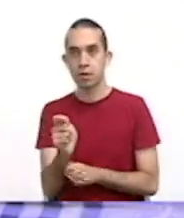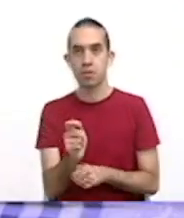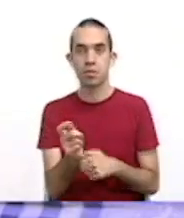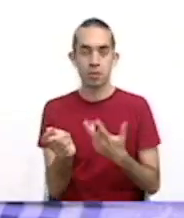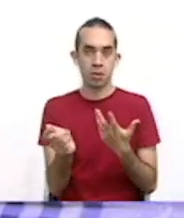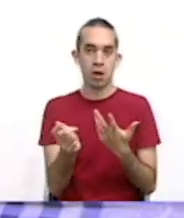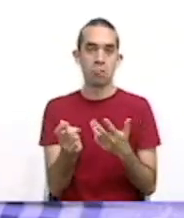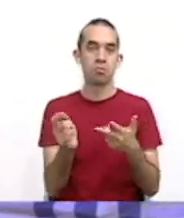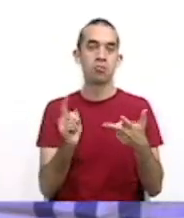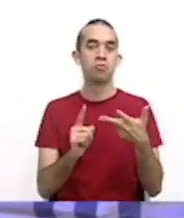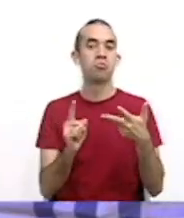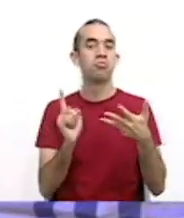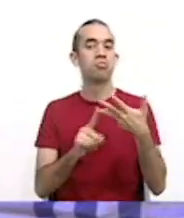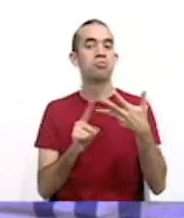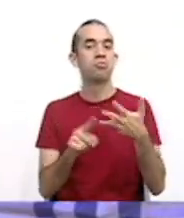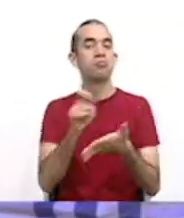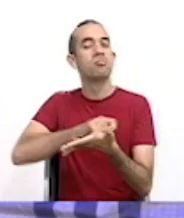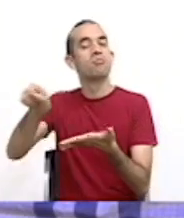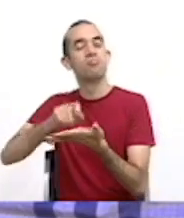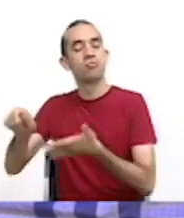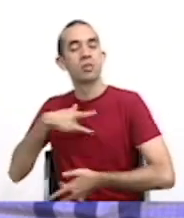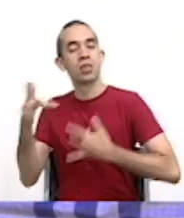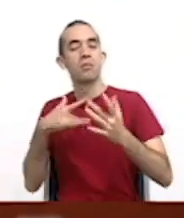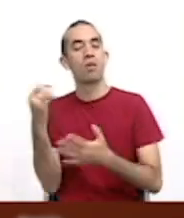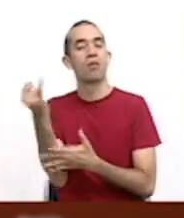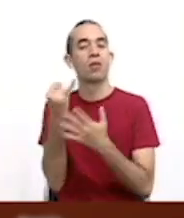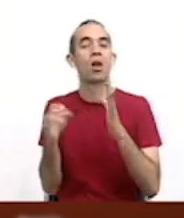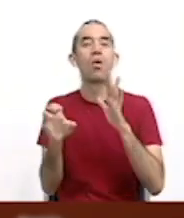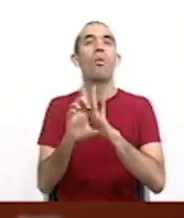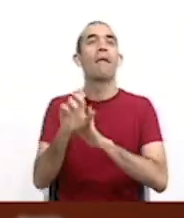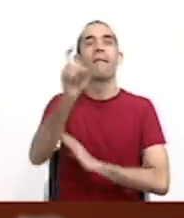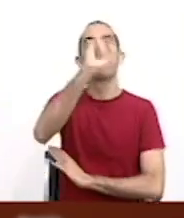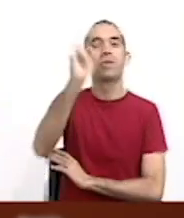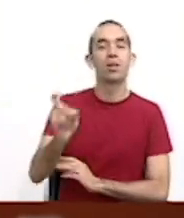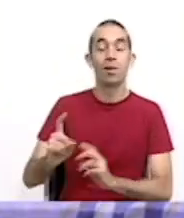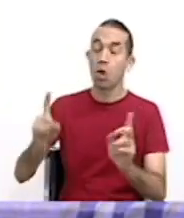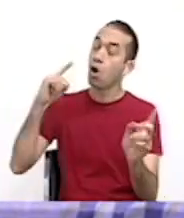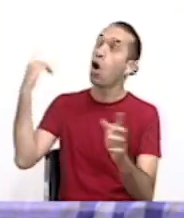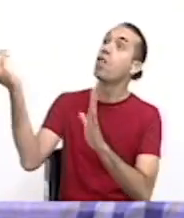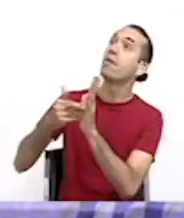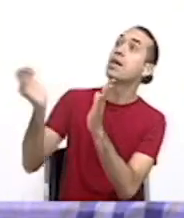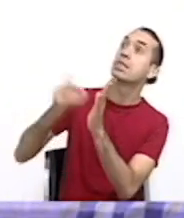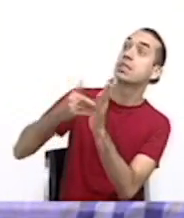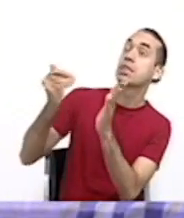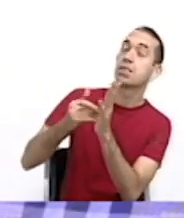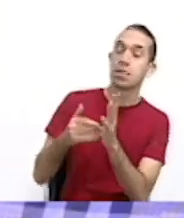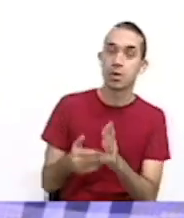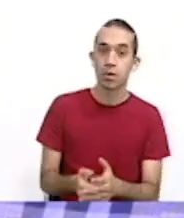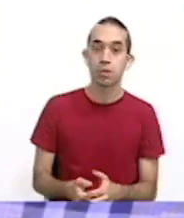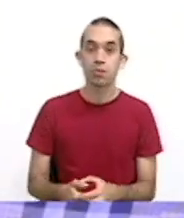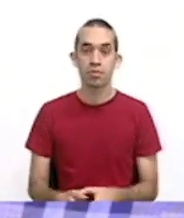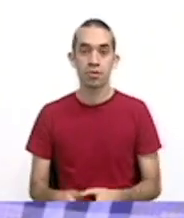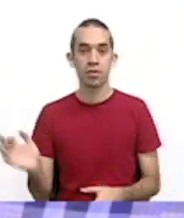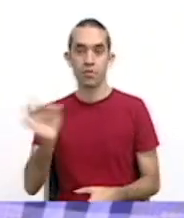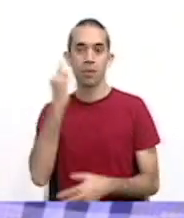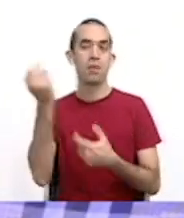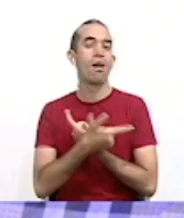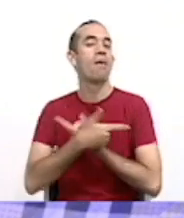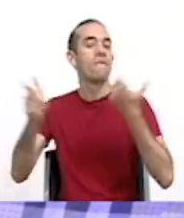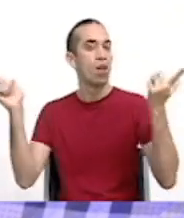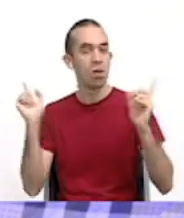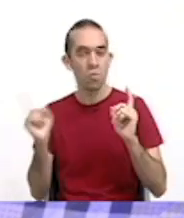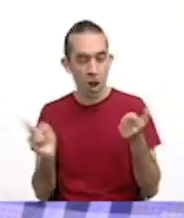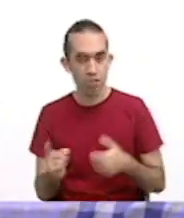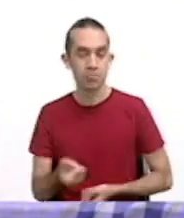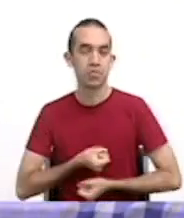escribir nuestros sentimientos con textos artísticos tipo graffiti. ¡Va de nuevo! Por eso, una de las formas más liberadoras es